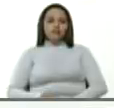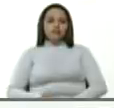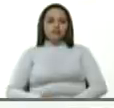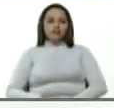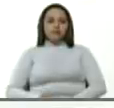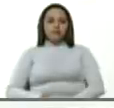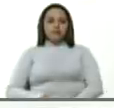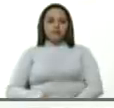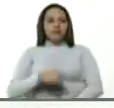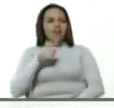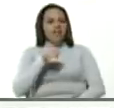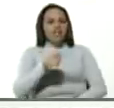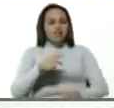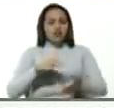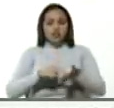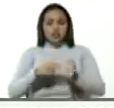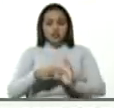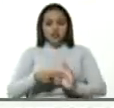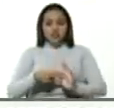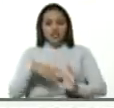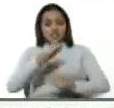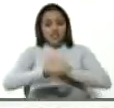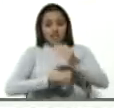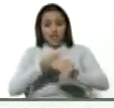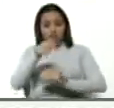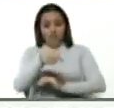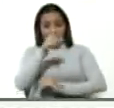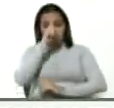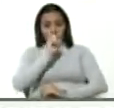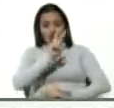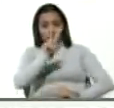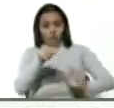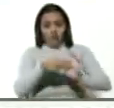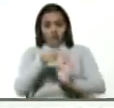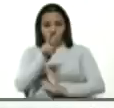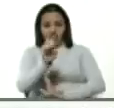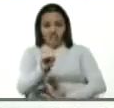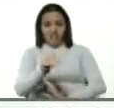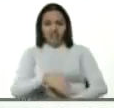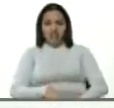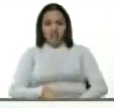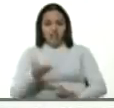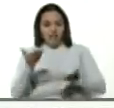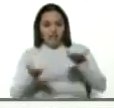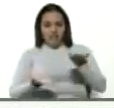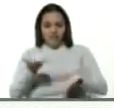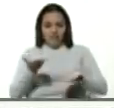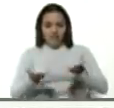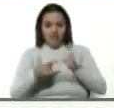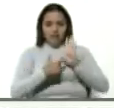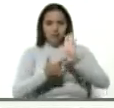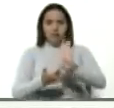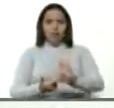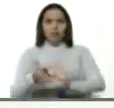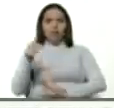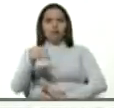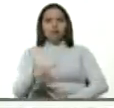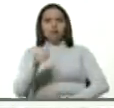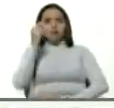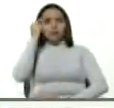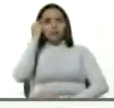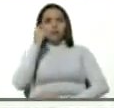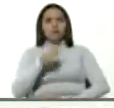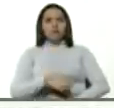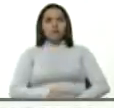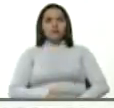sido solamente en lo que va del año 2020. Y este balance y esta lucha que presentamos este día de hoy tiene mucho que ver